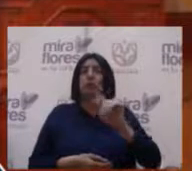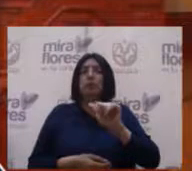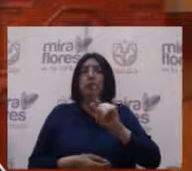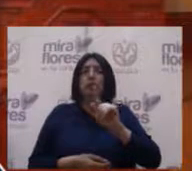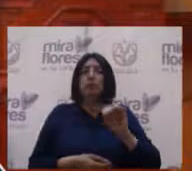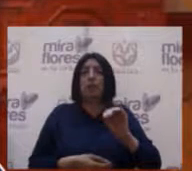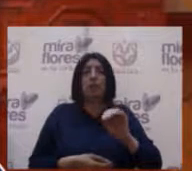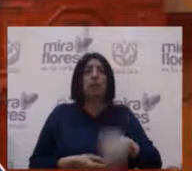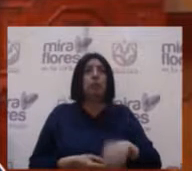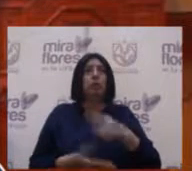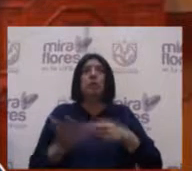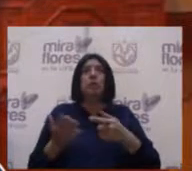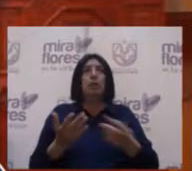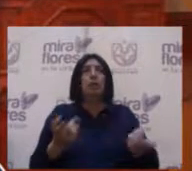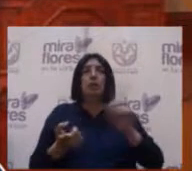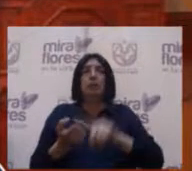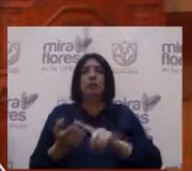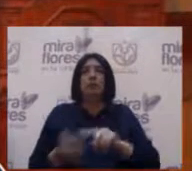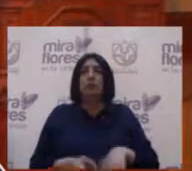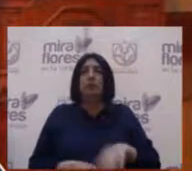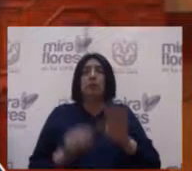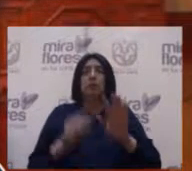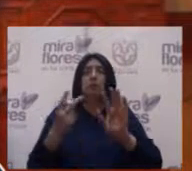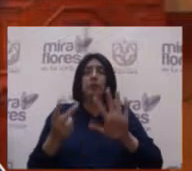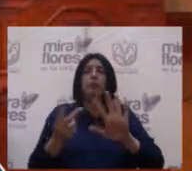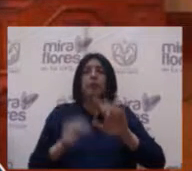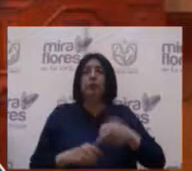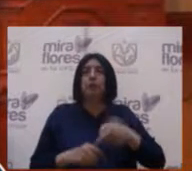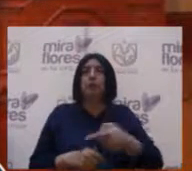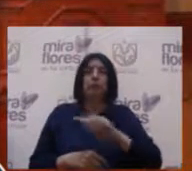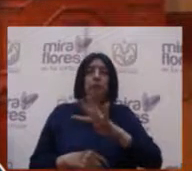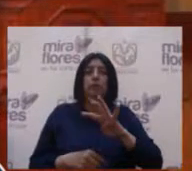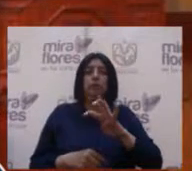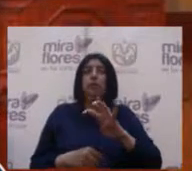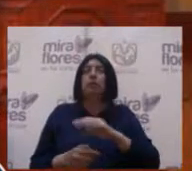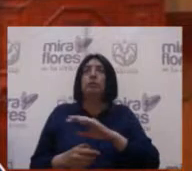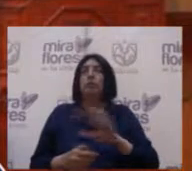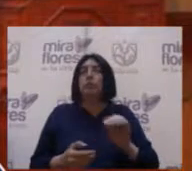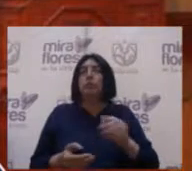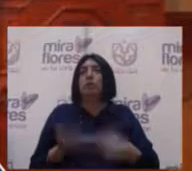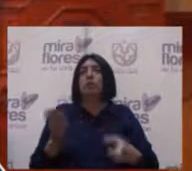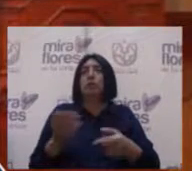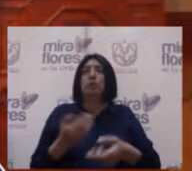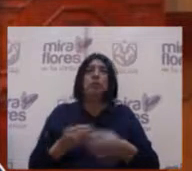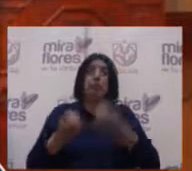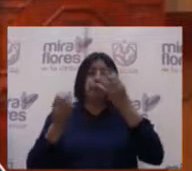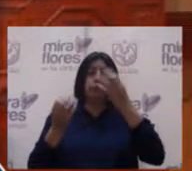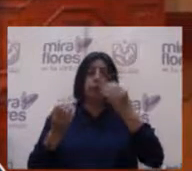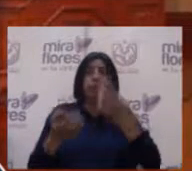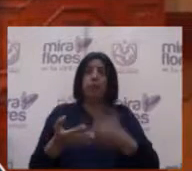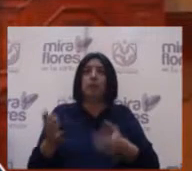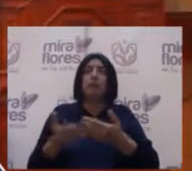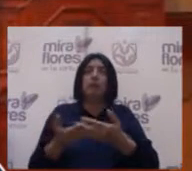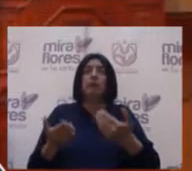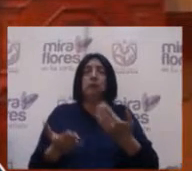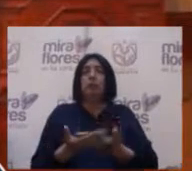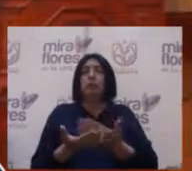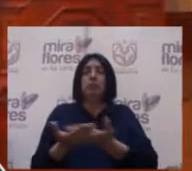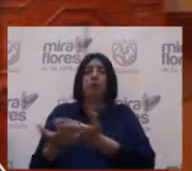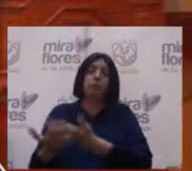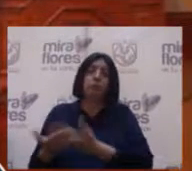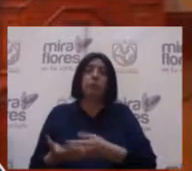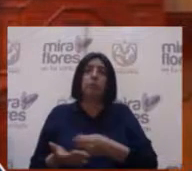Alfonso Orellana Hurtado hasta por el monto de 7.435 soles con cargo a rendirse cuenta previa documentada